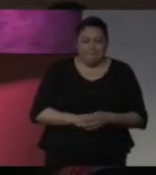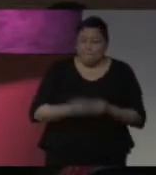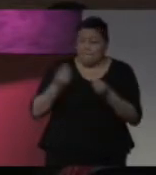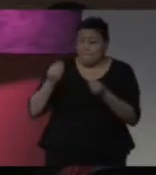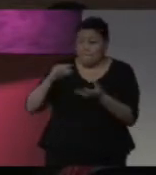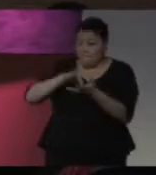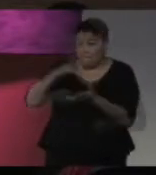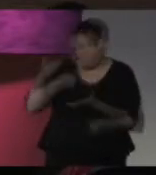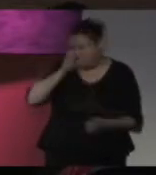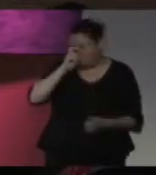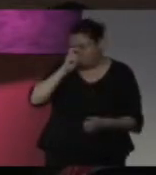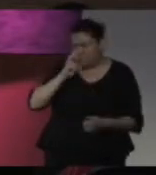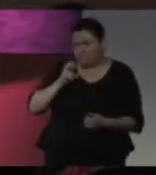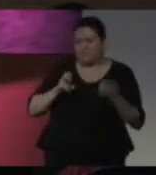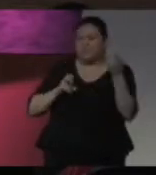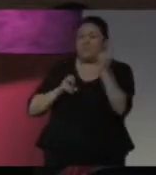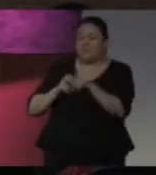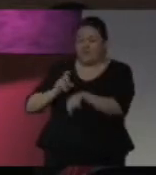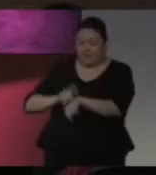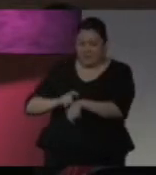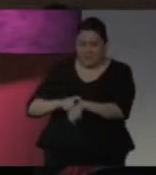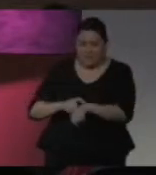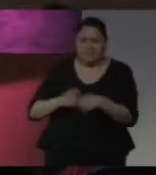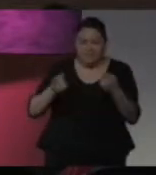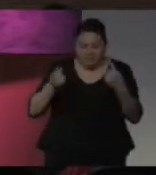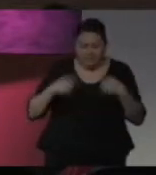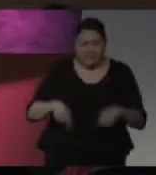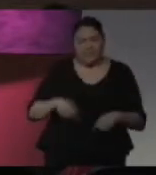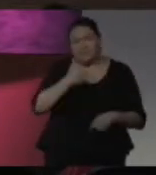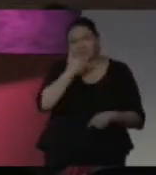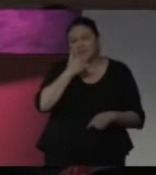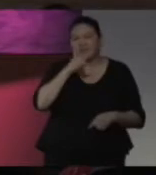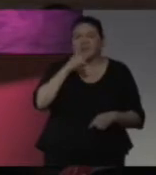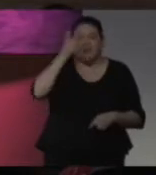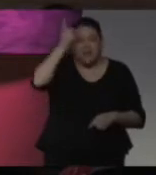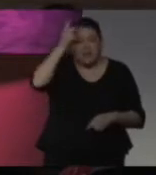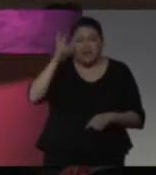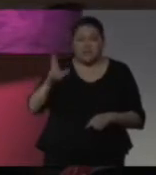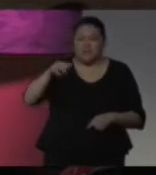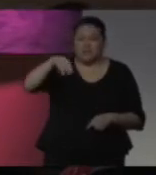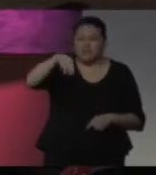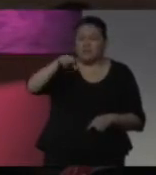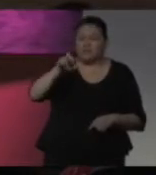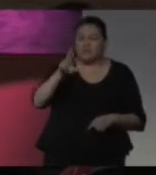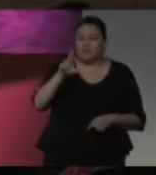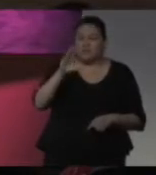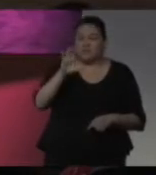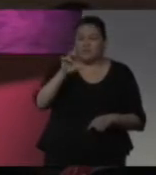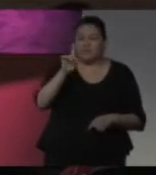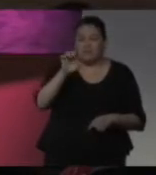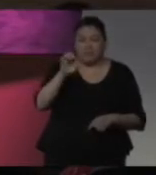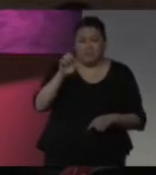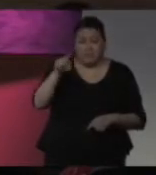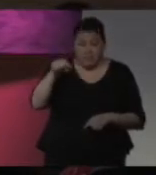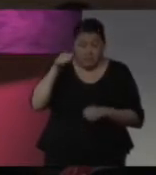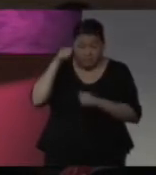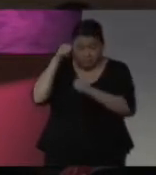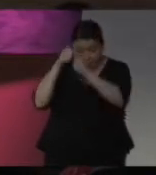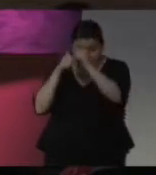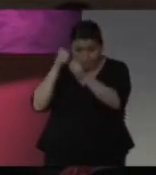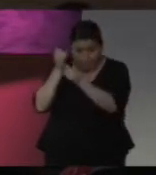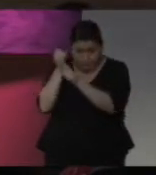Muchísimas gracias a Silvia Marcos. Le damos la palabra a la doctora Mercedes Olivera Bustamante, antropóloga